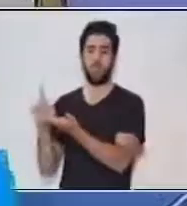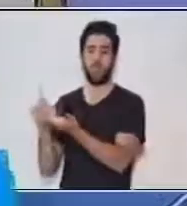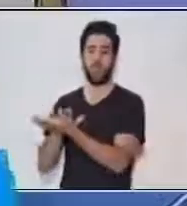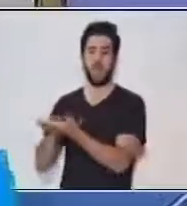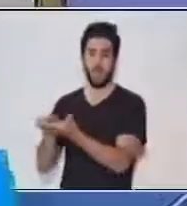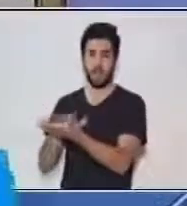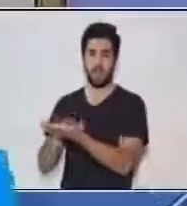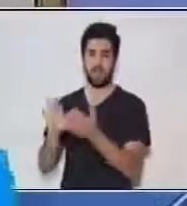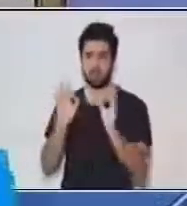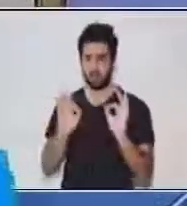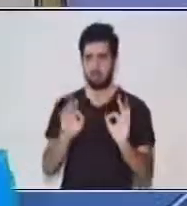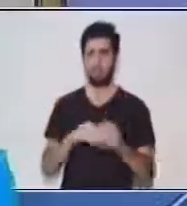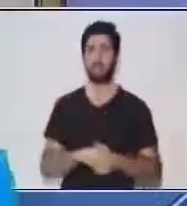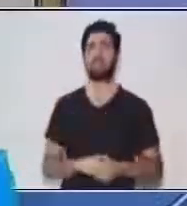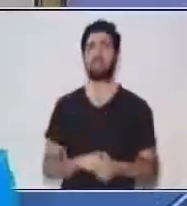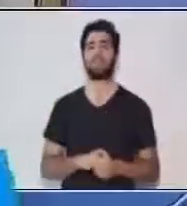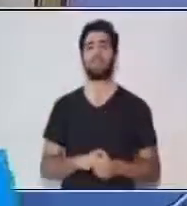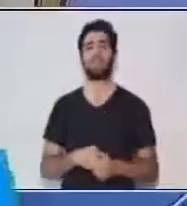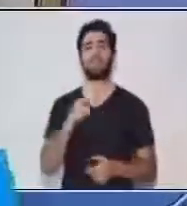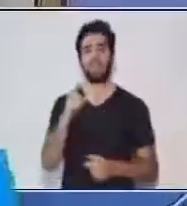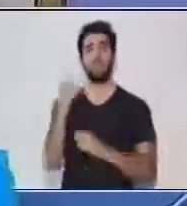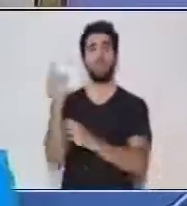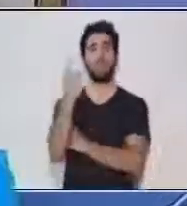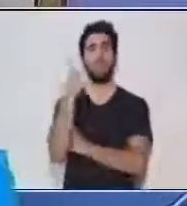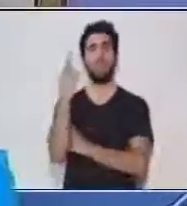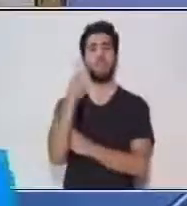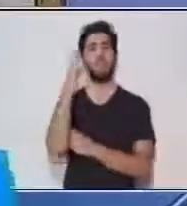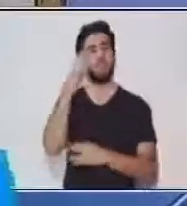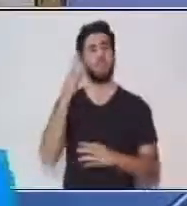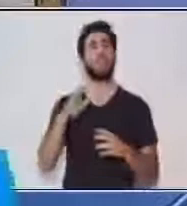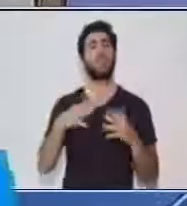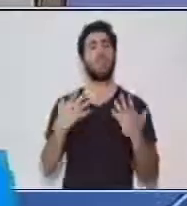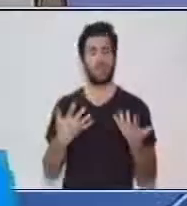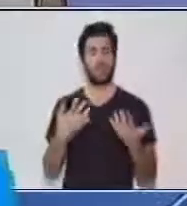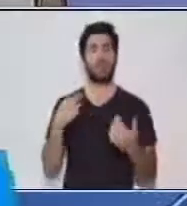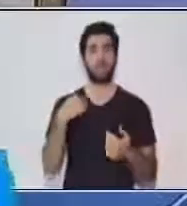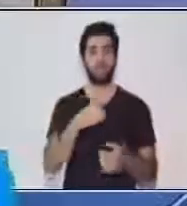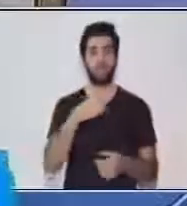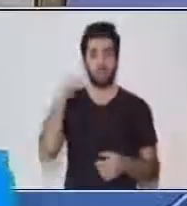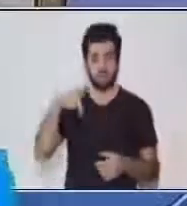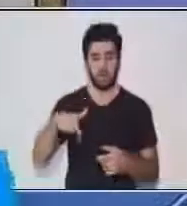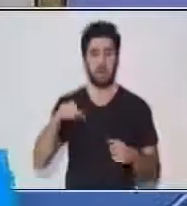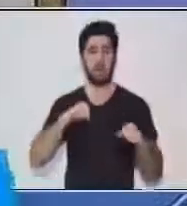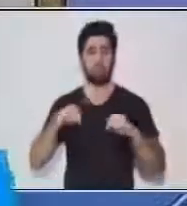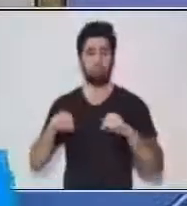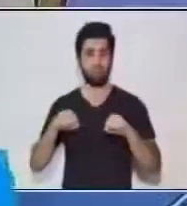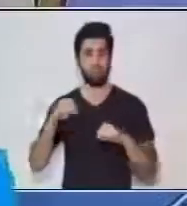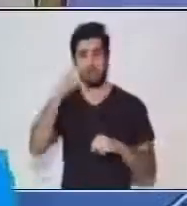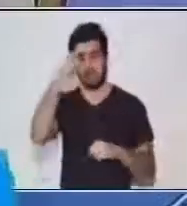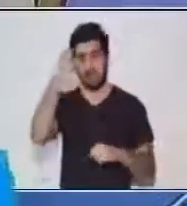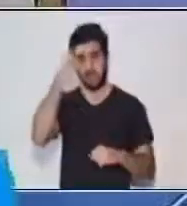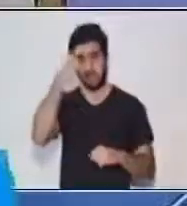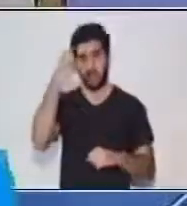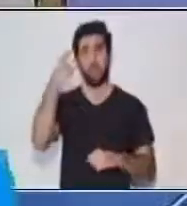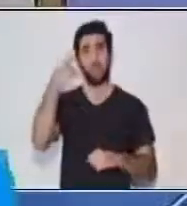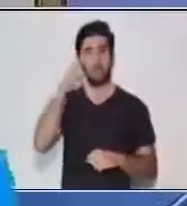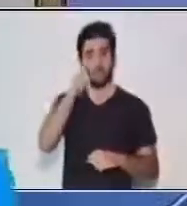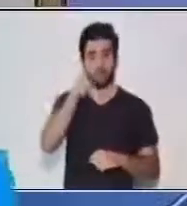utilicen alcohol en gel. Lo importante, recuerden, nosotros estamos trabajando desde aquí para